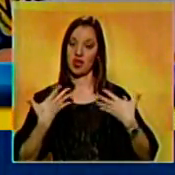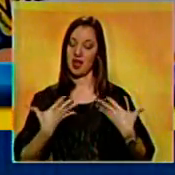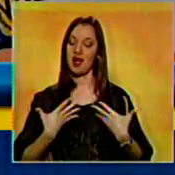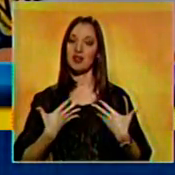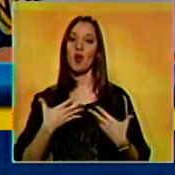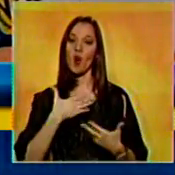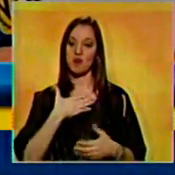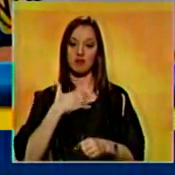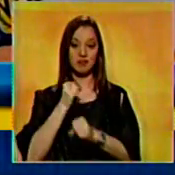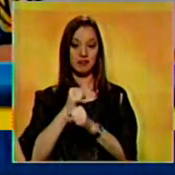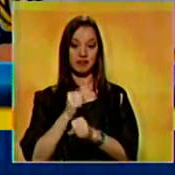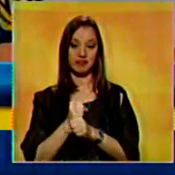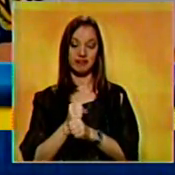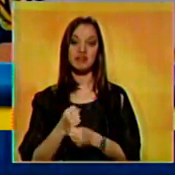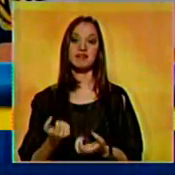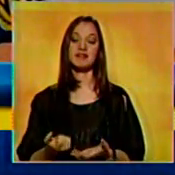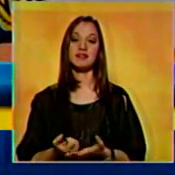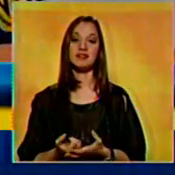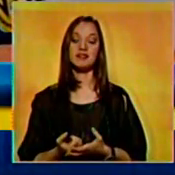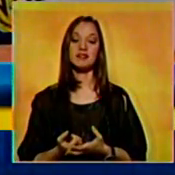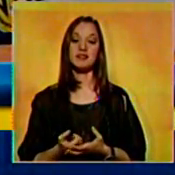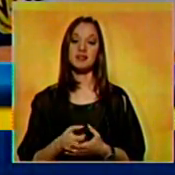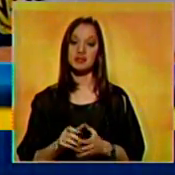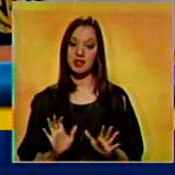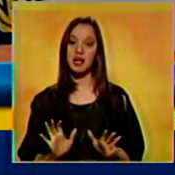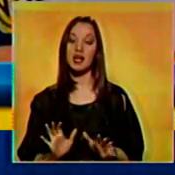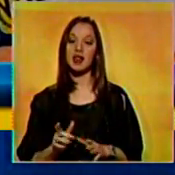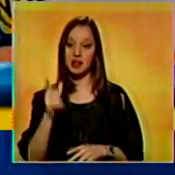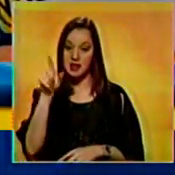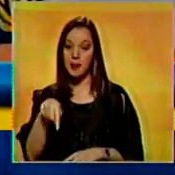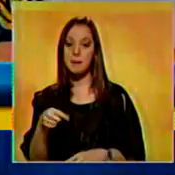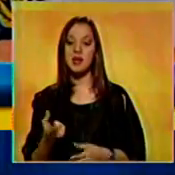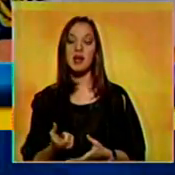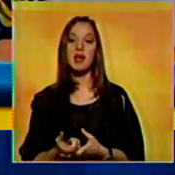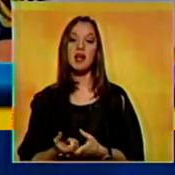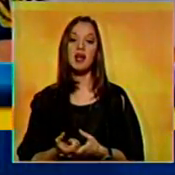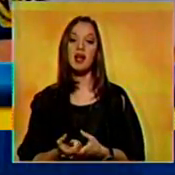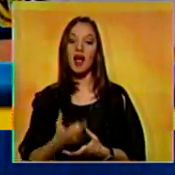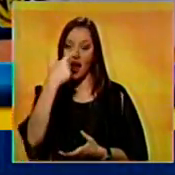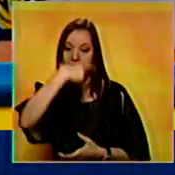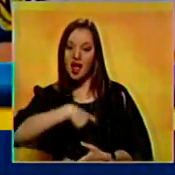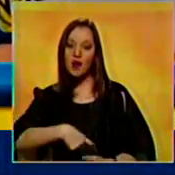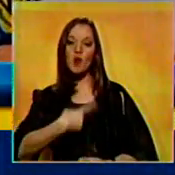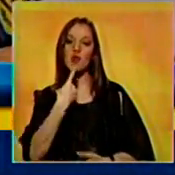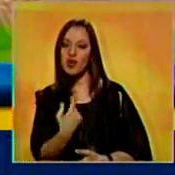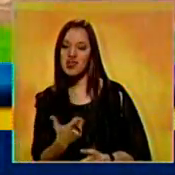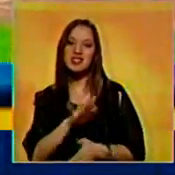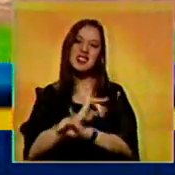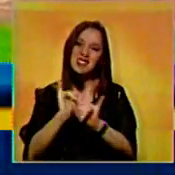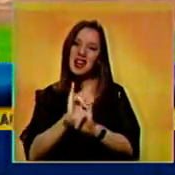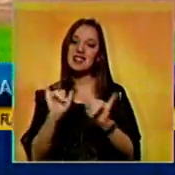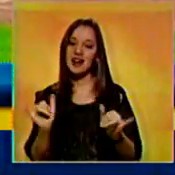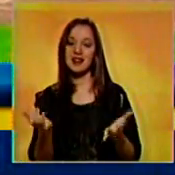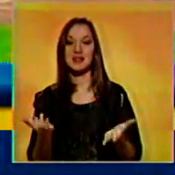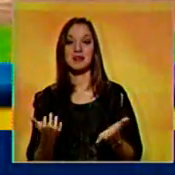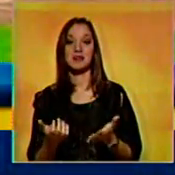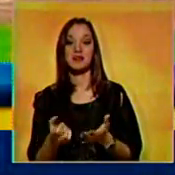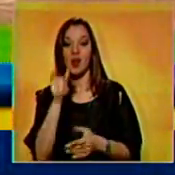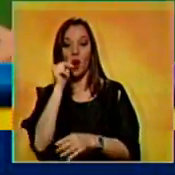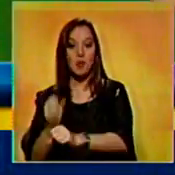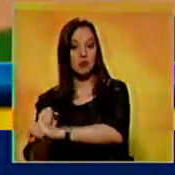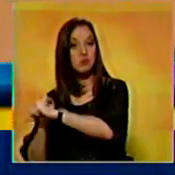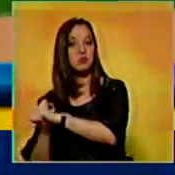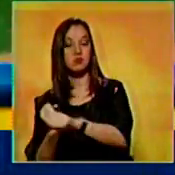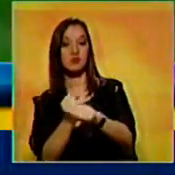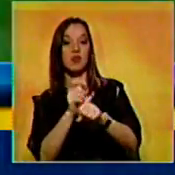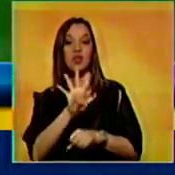carrera, y bueno, que ya también el cuerpo te dice también ya está bueno. El pelotero de 40